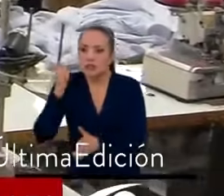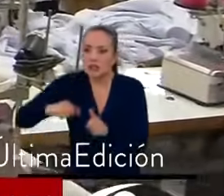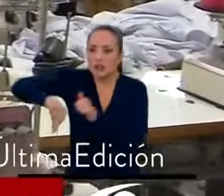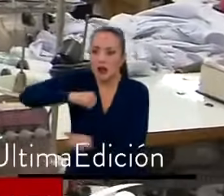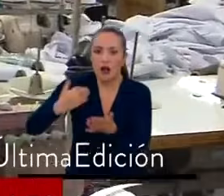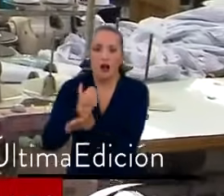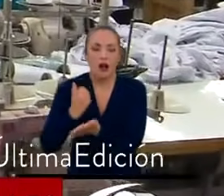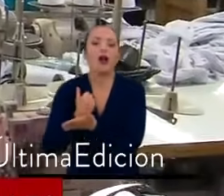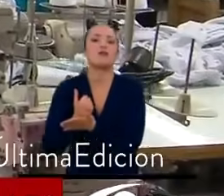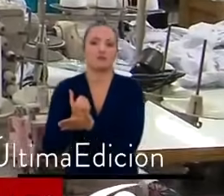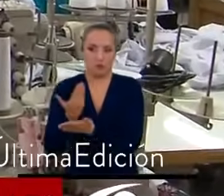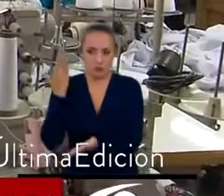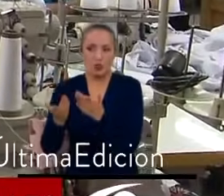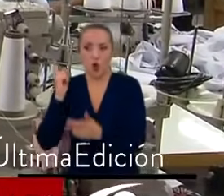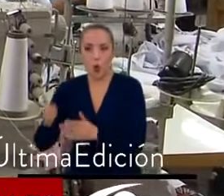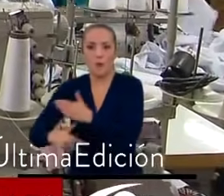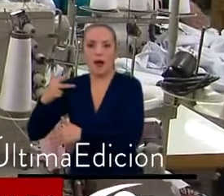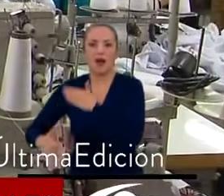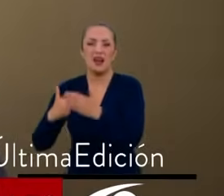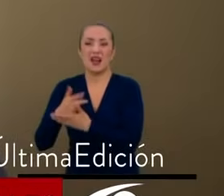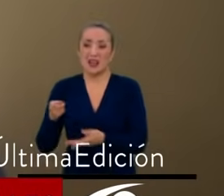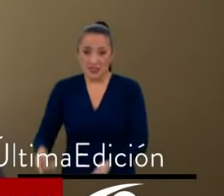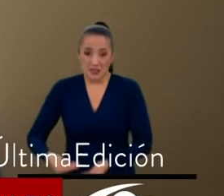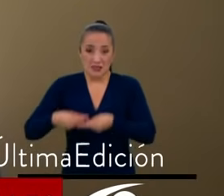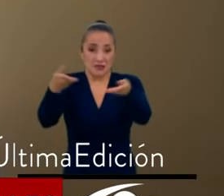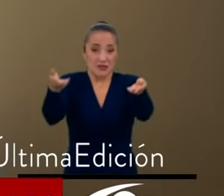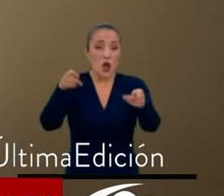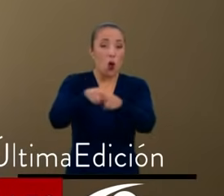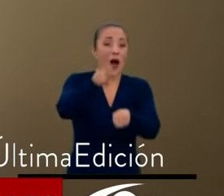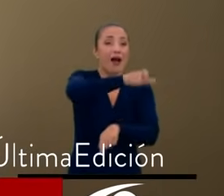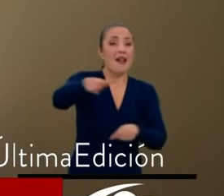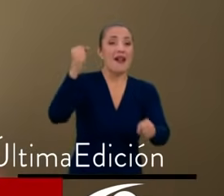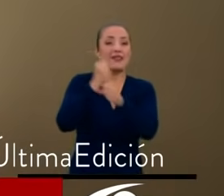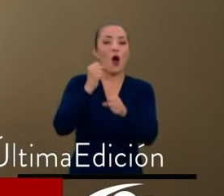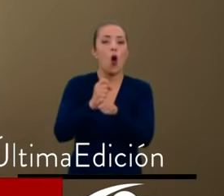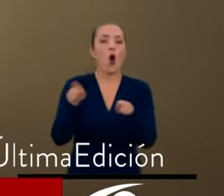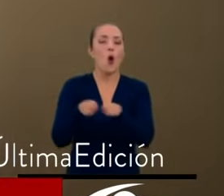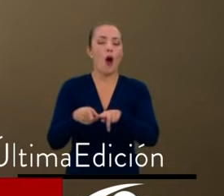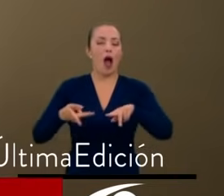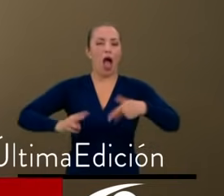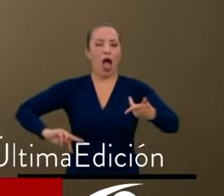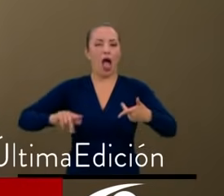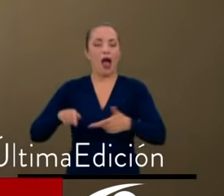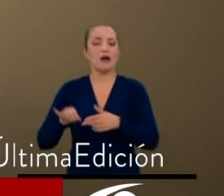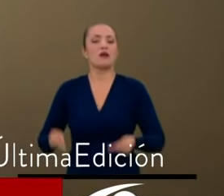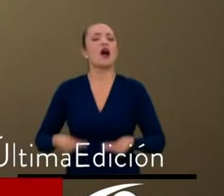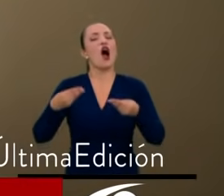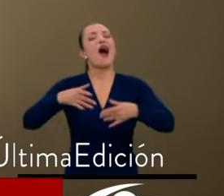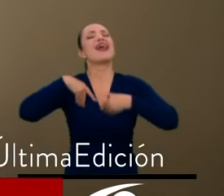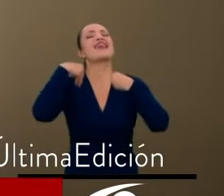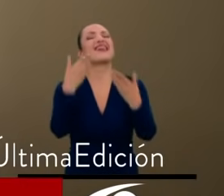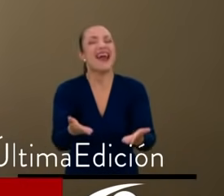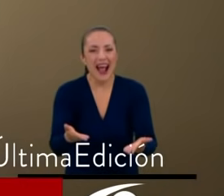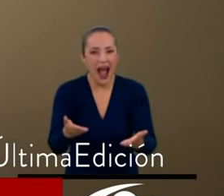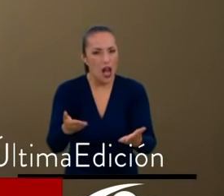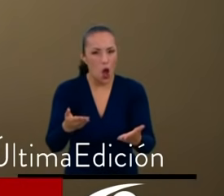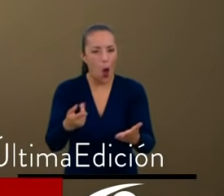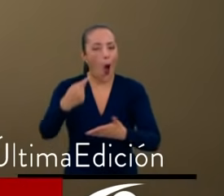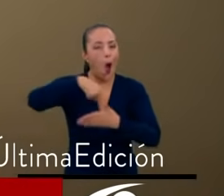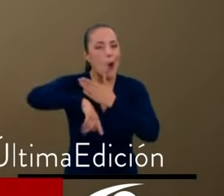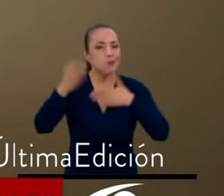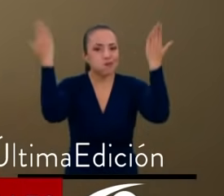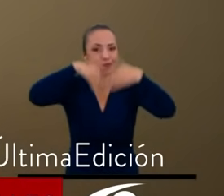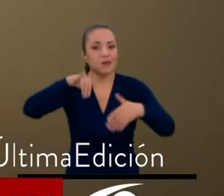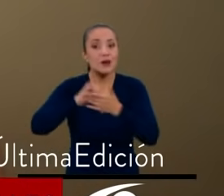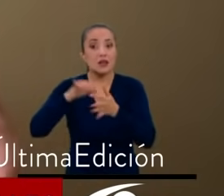ingresos. Este proyecto de ley es un regalo envenenado para los trabajadores colombianos. A nombre de la idea popular de recortar la jornada laboral,